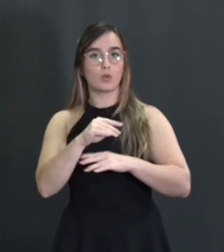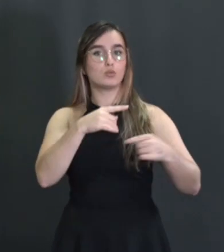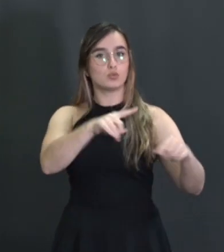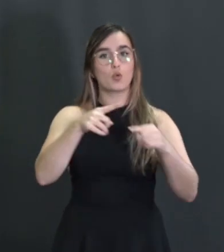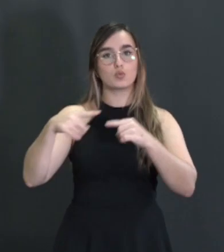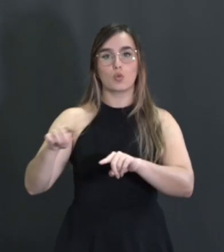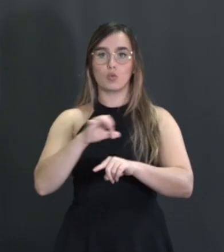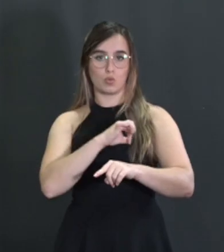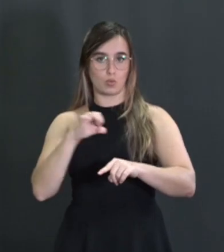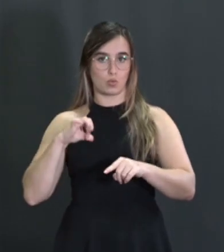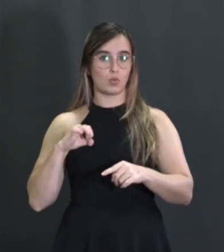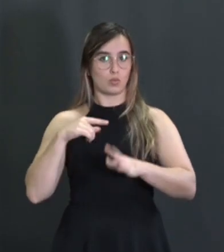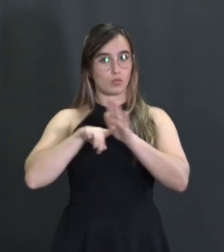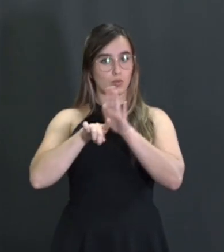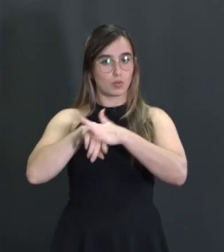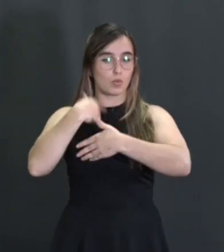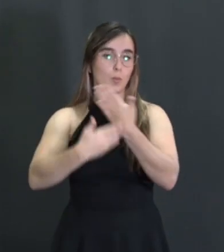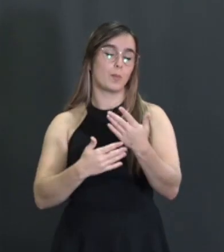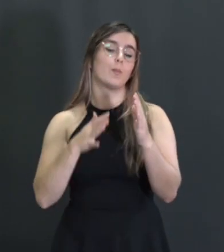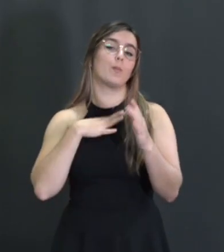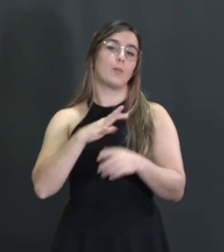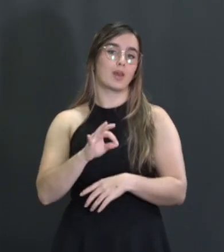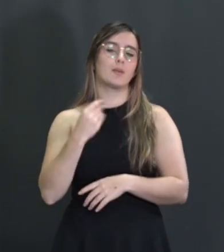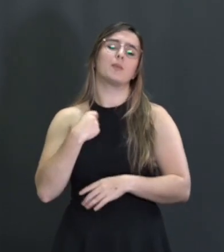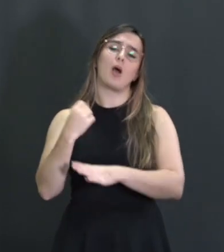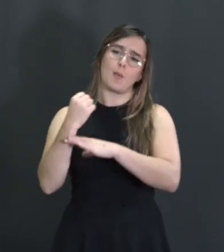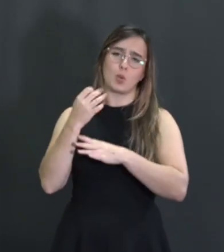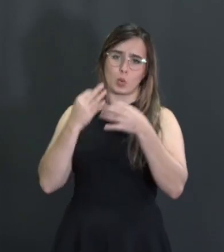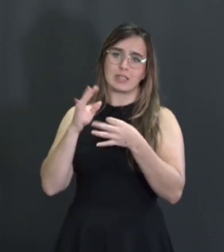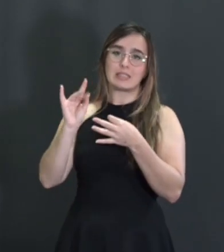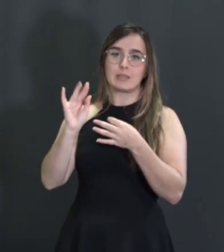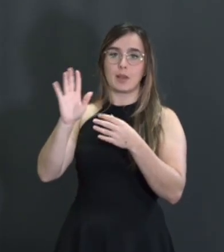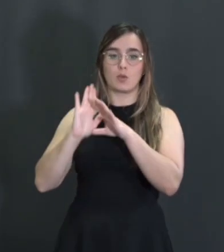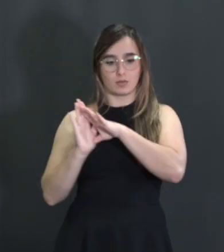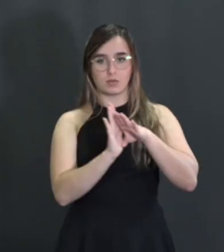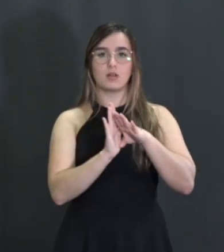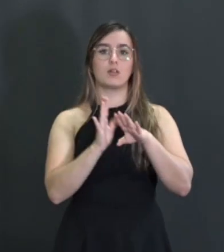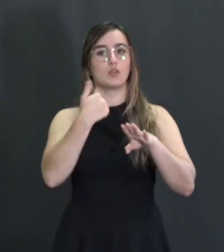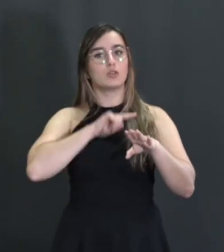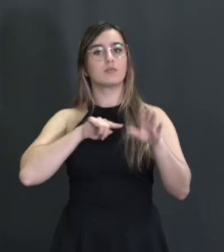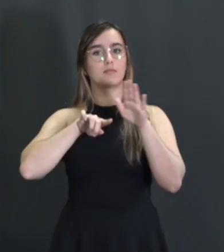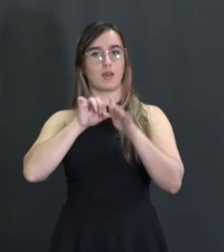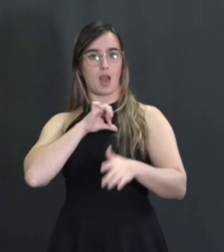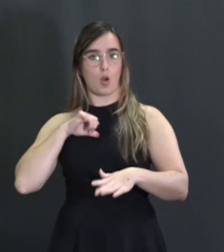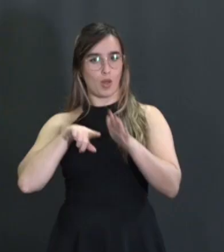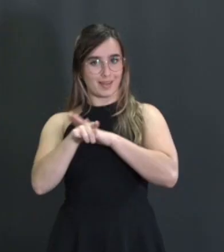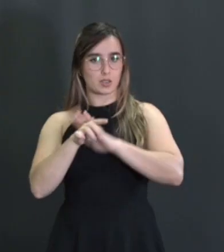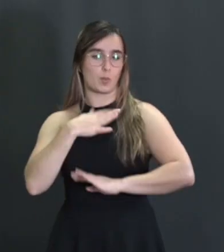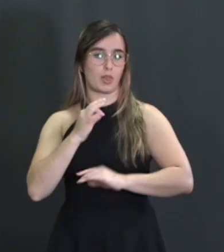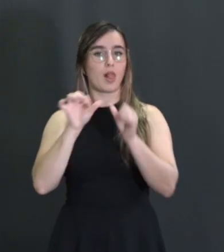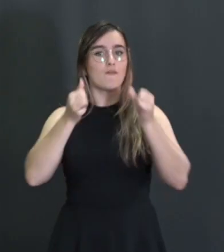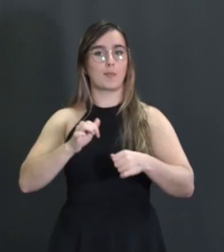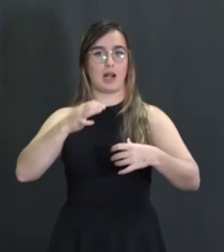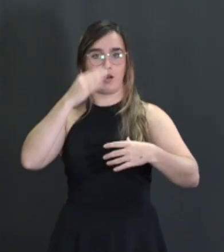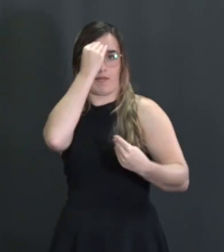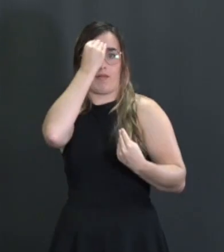sistemas públicos, evidentemente, de una manera mucho más razonable. Entonces, bueno, yo creo que ese es uno y es